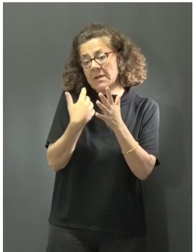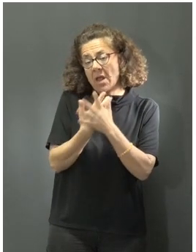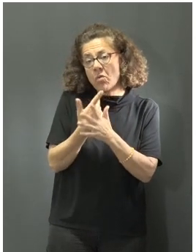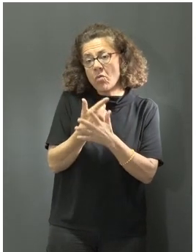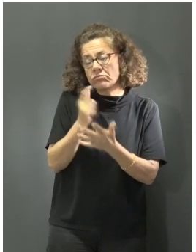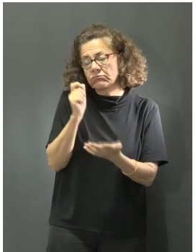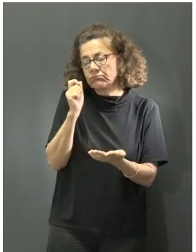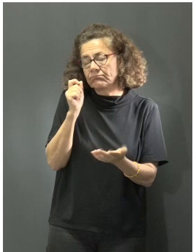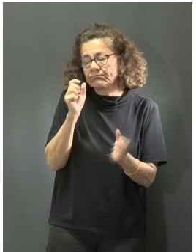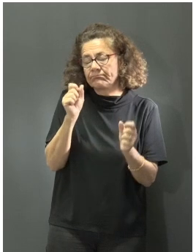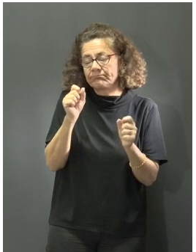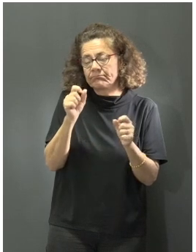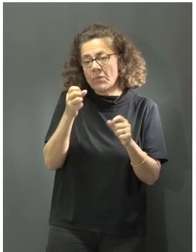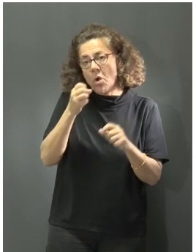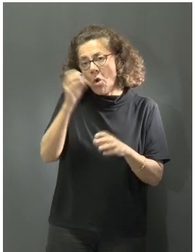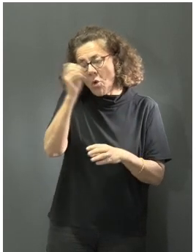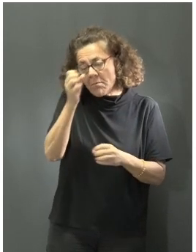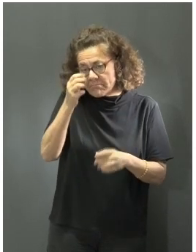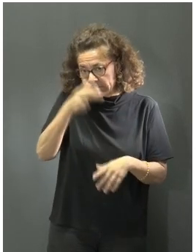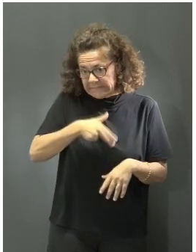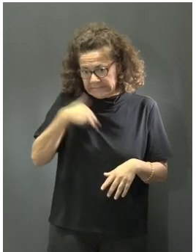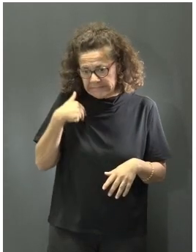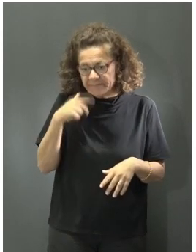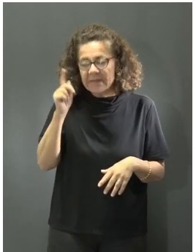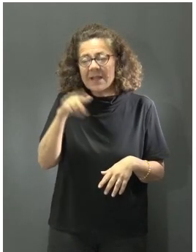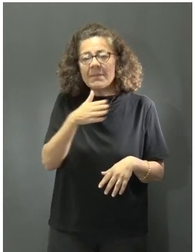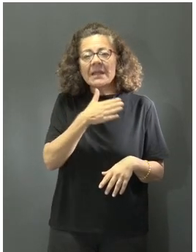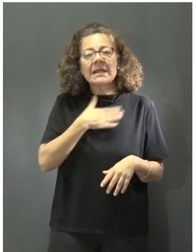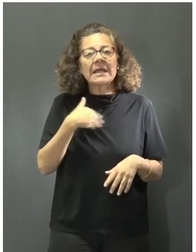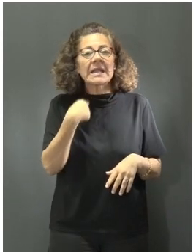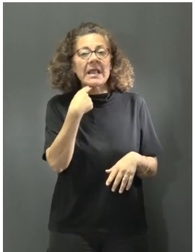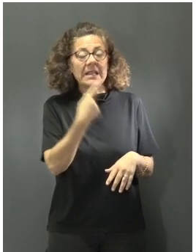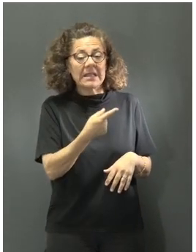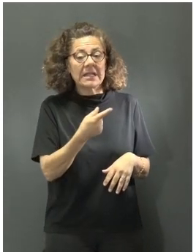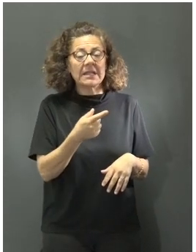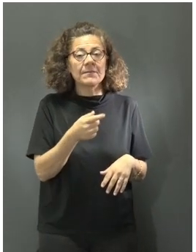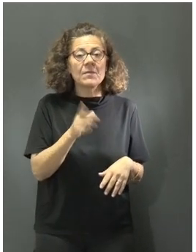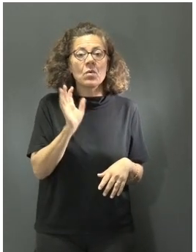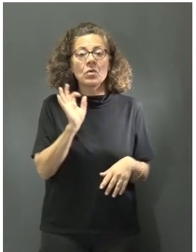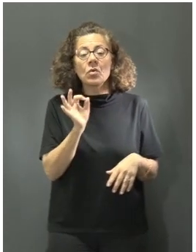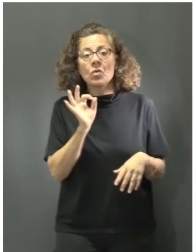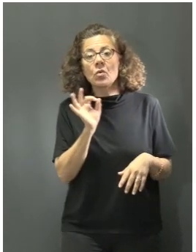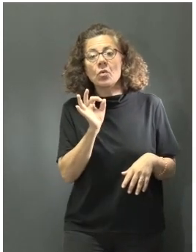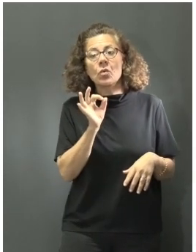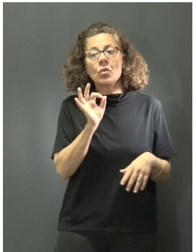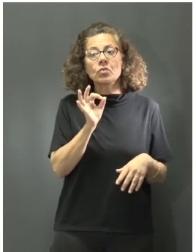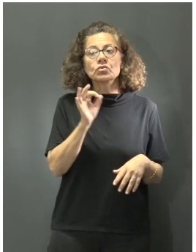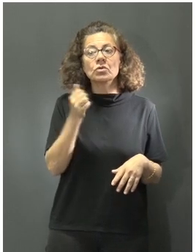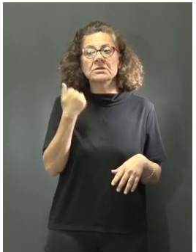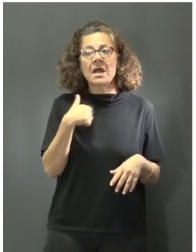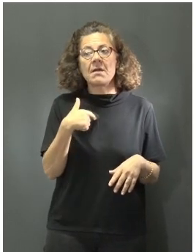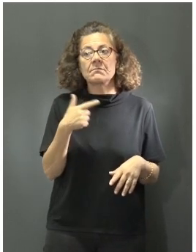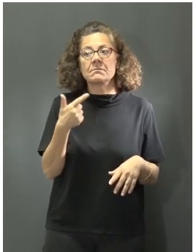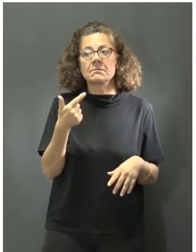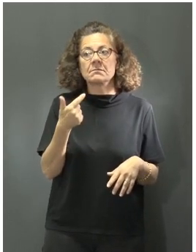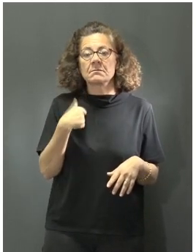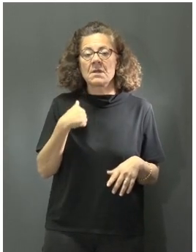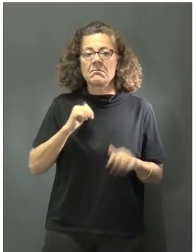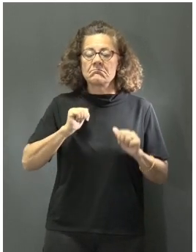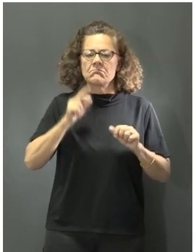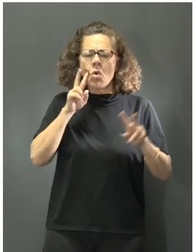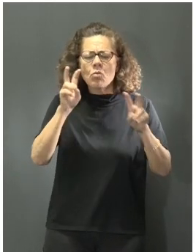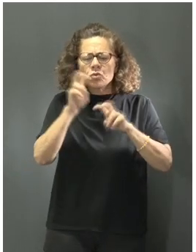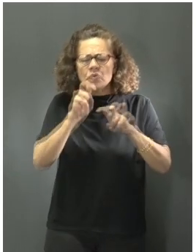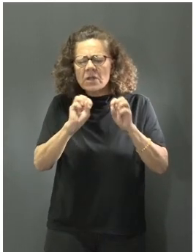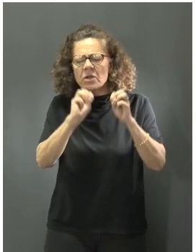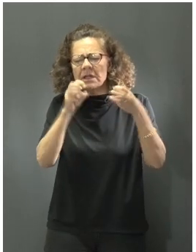¿no? Y otra cosa te quería comentar también, cuando estaba un poco pues, metiéndome en Internet para ver